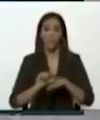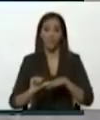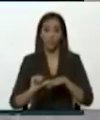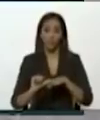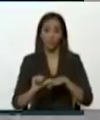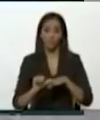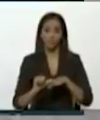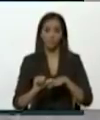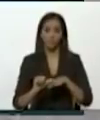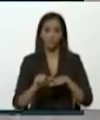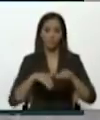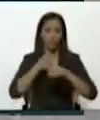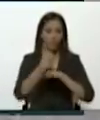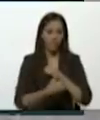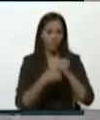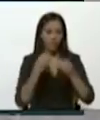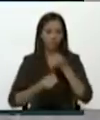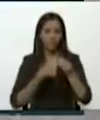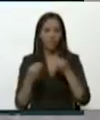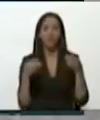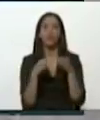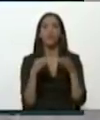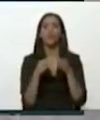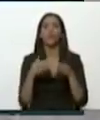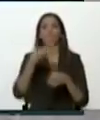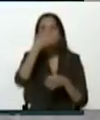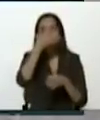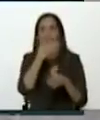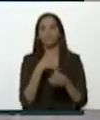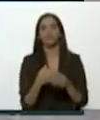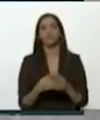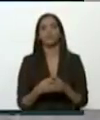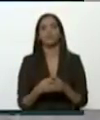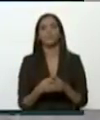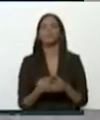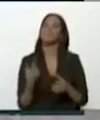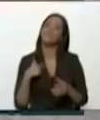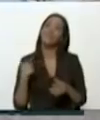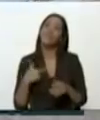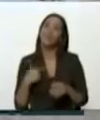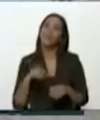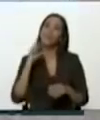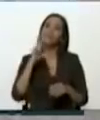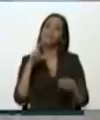que fueron realizadas por estos grupos terroristas, que tenían 3